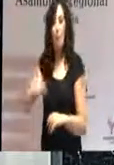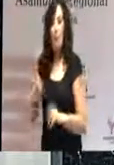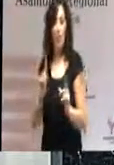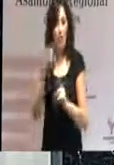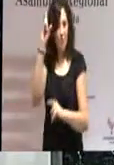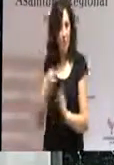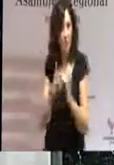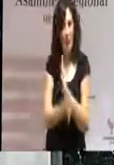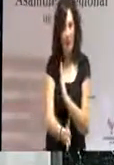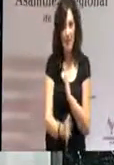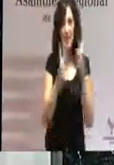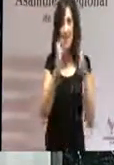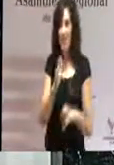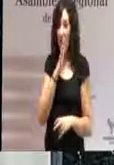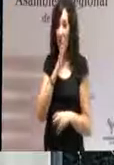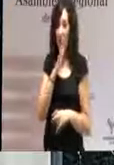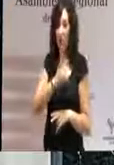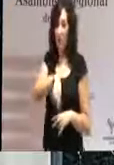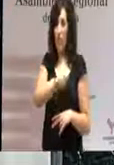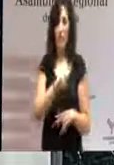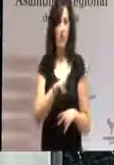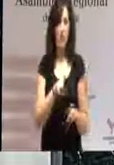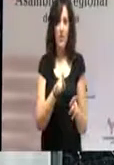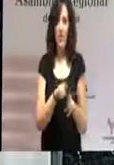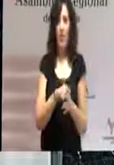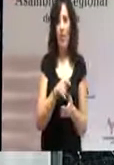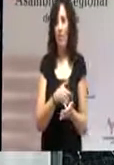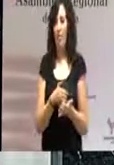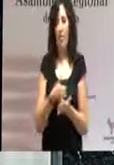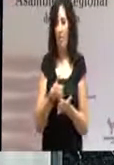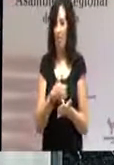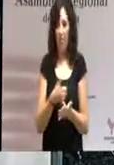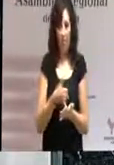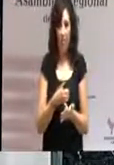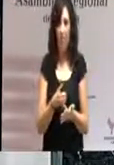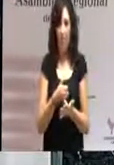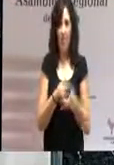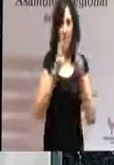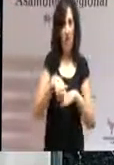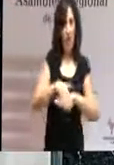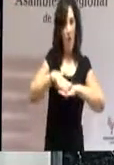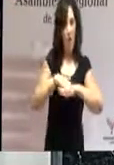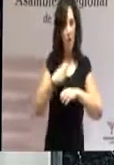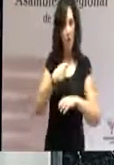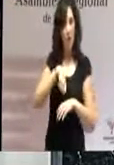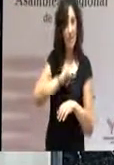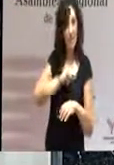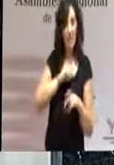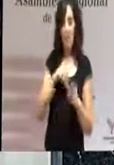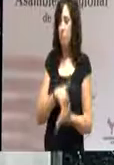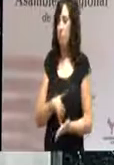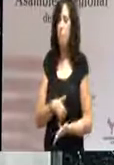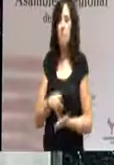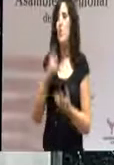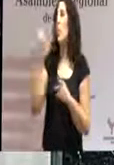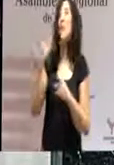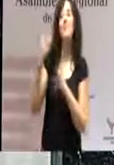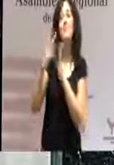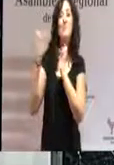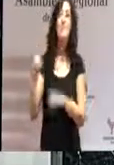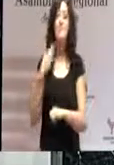agua, ustedes han sido tibios, con el Gobierno de España muy tibios, cada vez más,